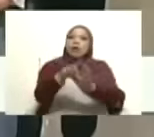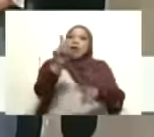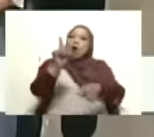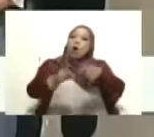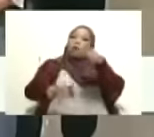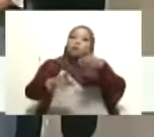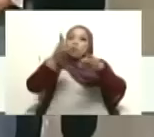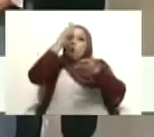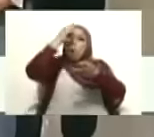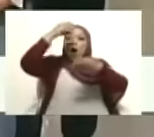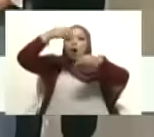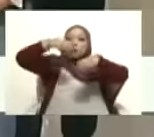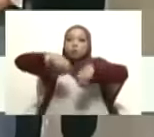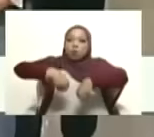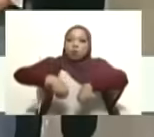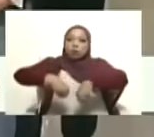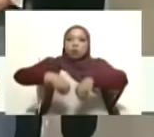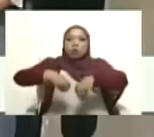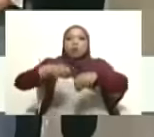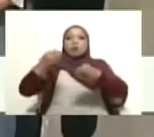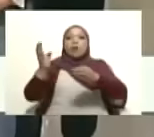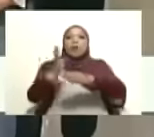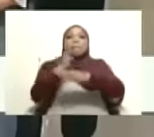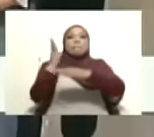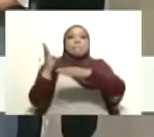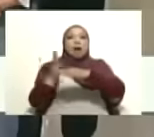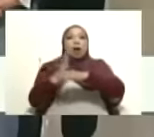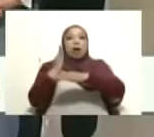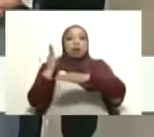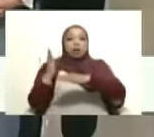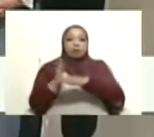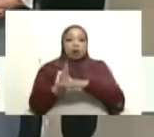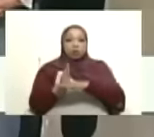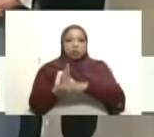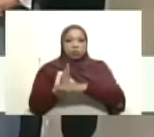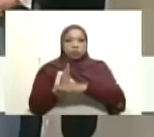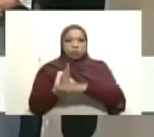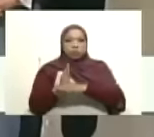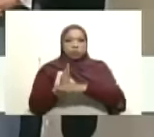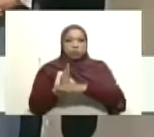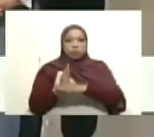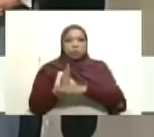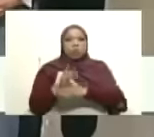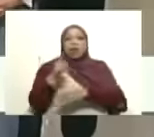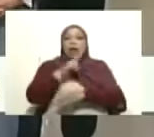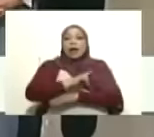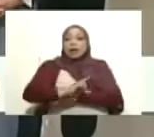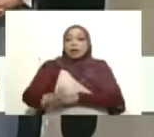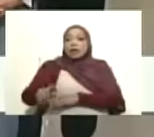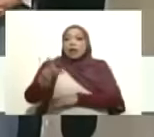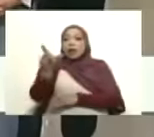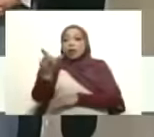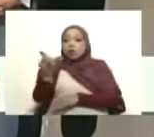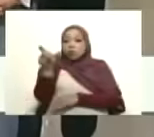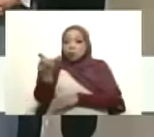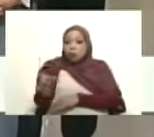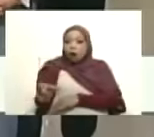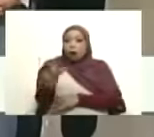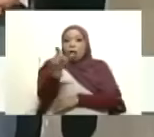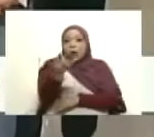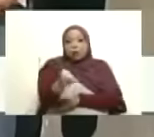algunos acuerdos, como el acuerdo de Barbados, donde una de las exigencias era